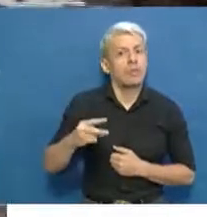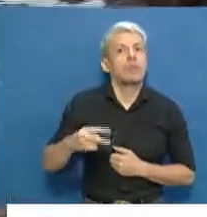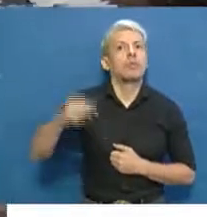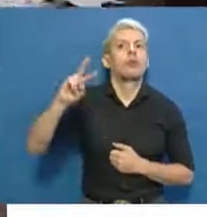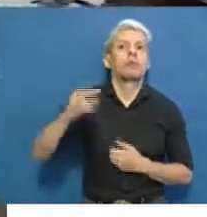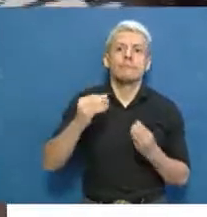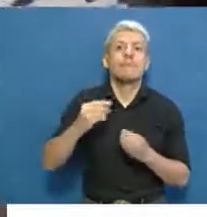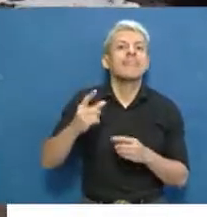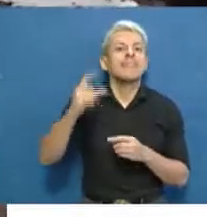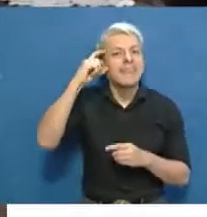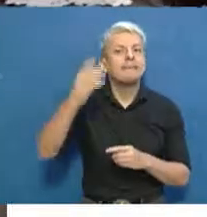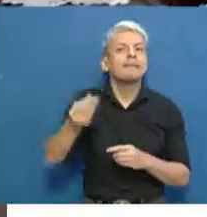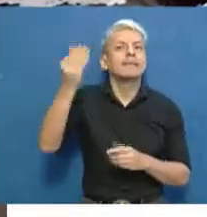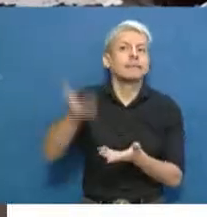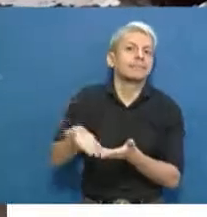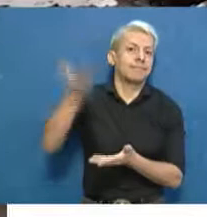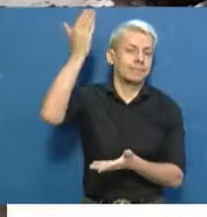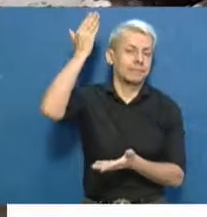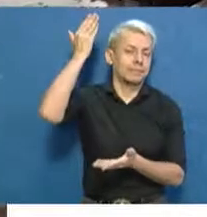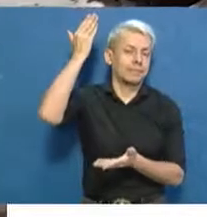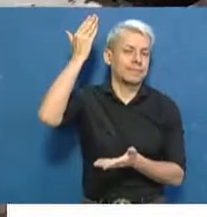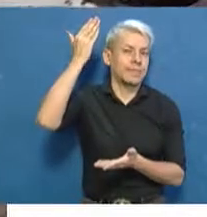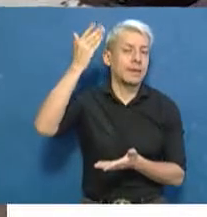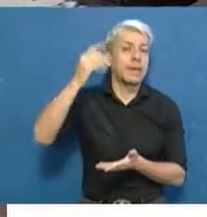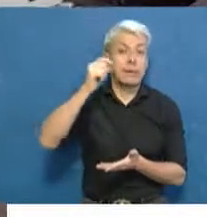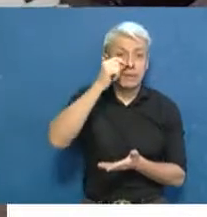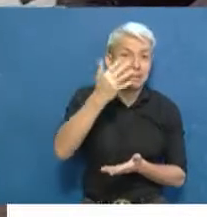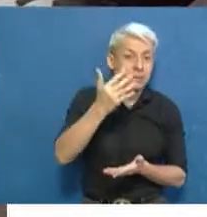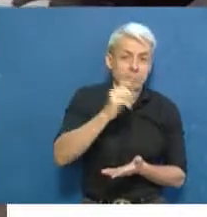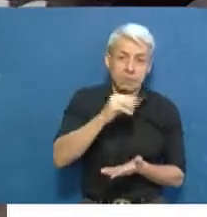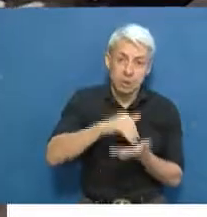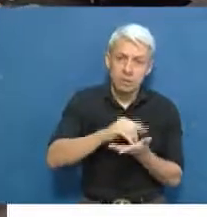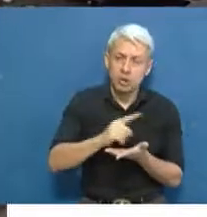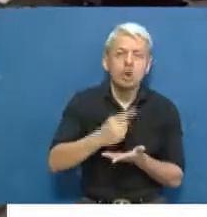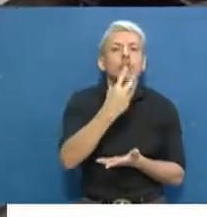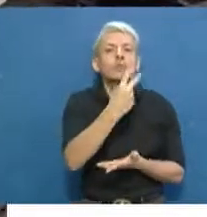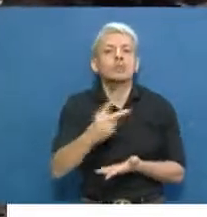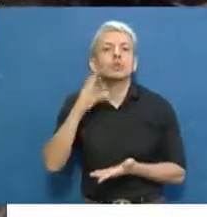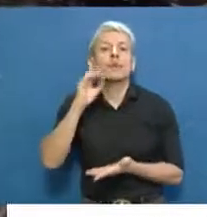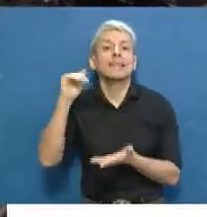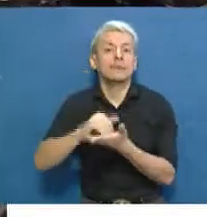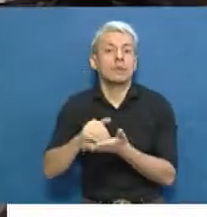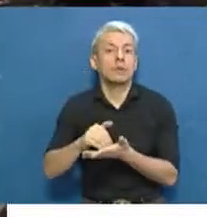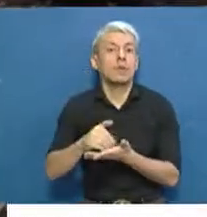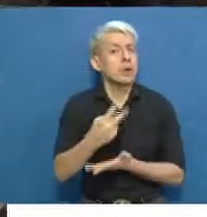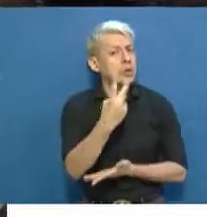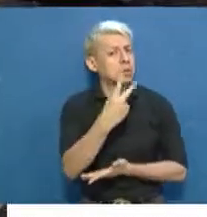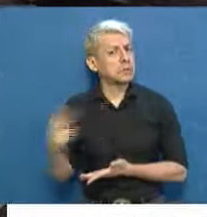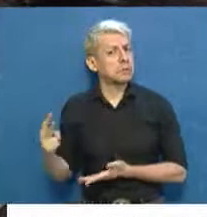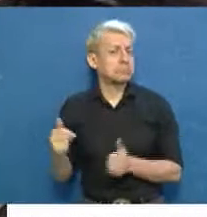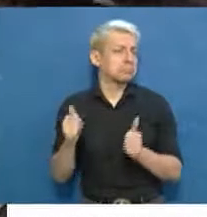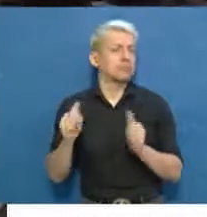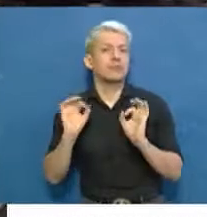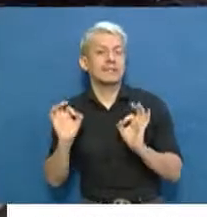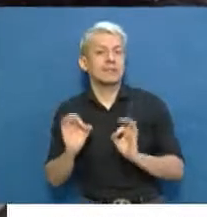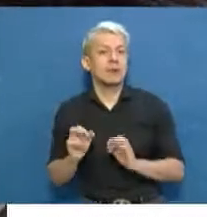10, que pase de 25 millones a alrededor de unos 250. Dice que con 200 estarían bien, unas 8